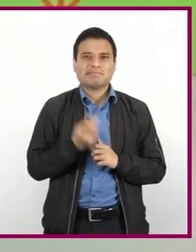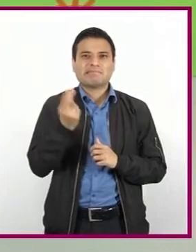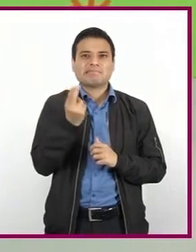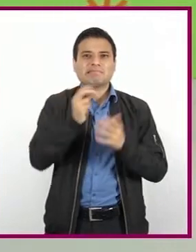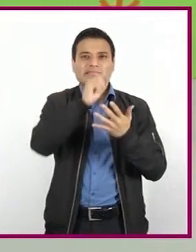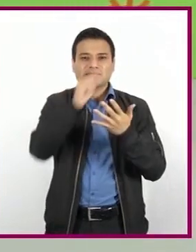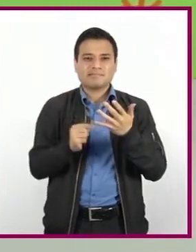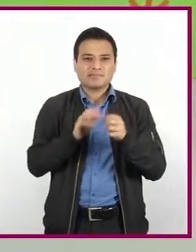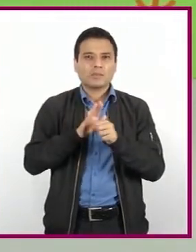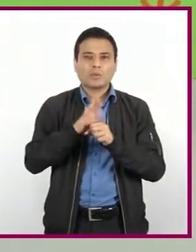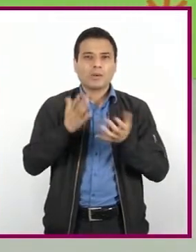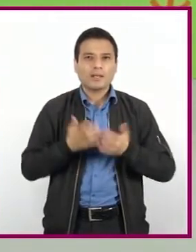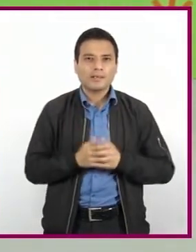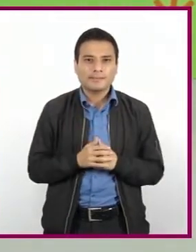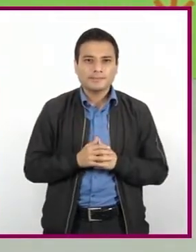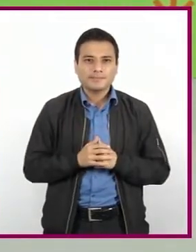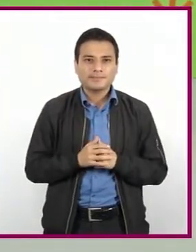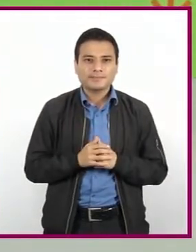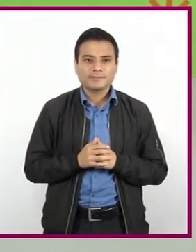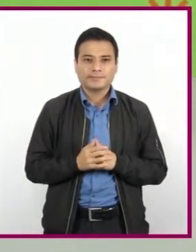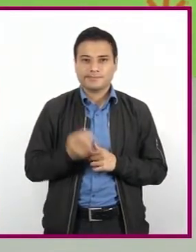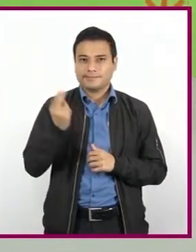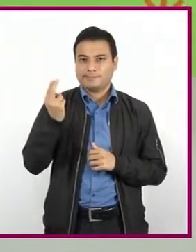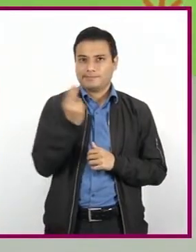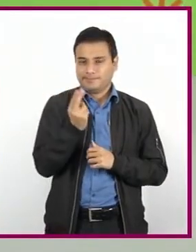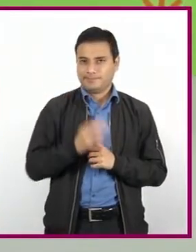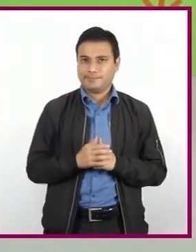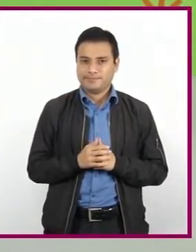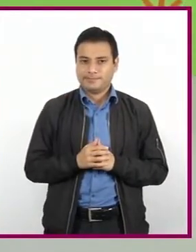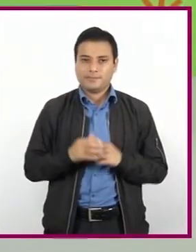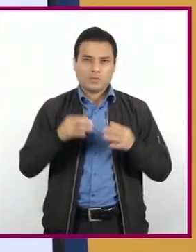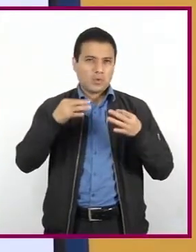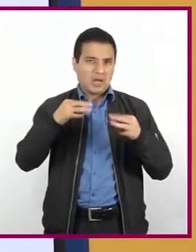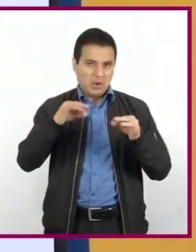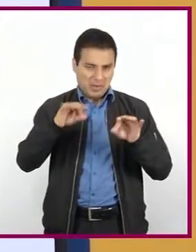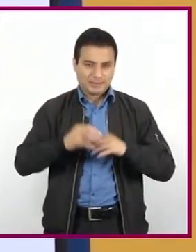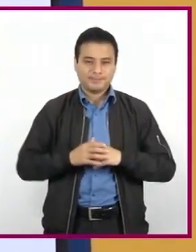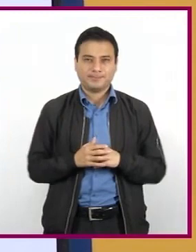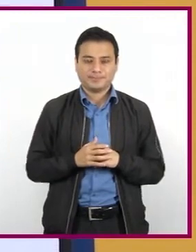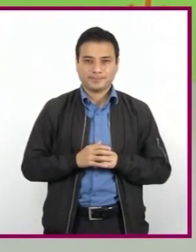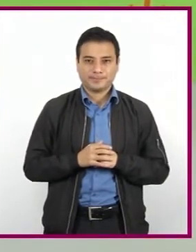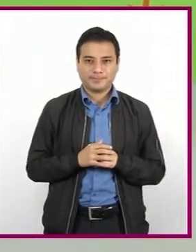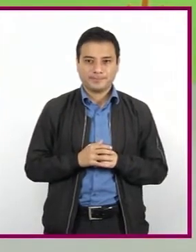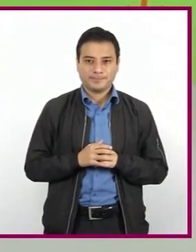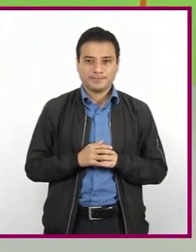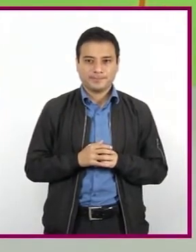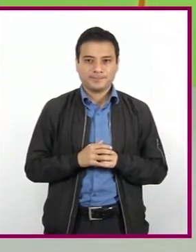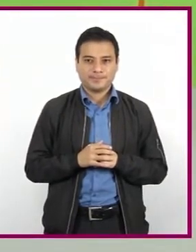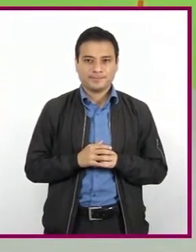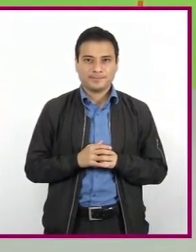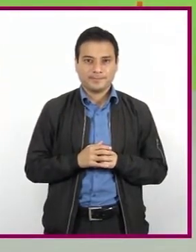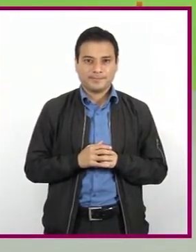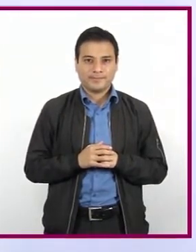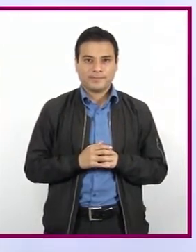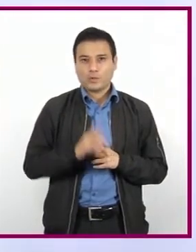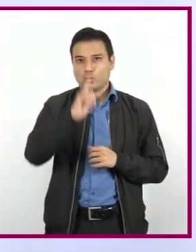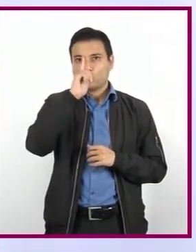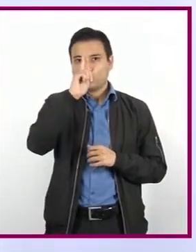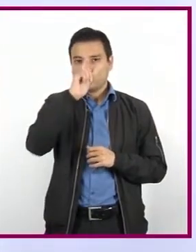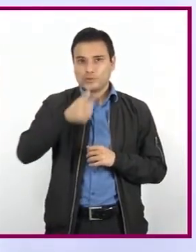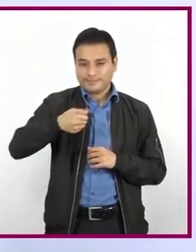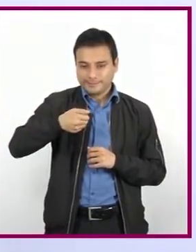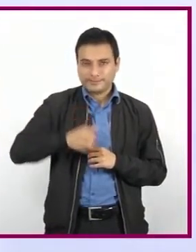a necesitar, maestra? Vamos a utilizar una hoja de papel, una fuente de luz